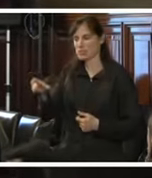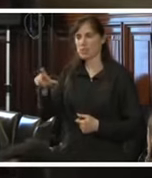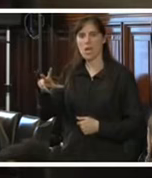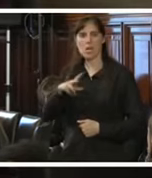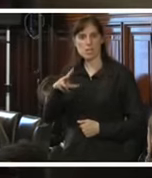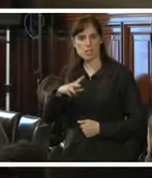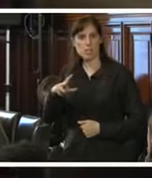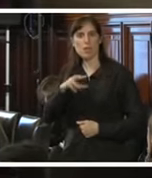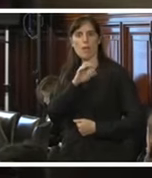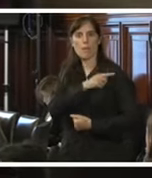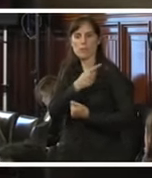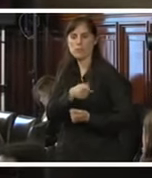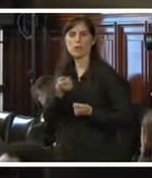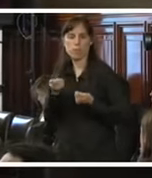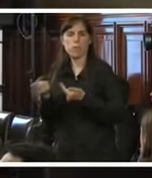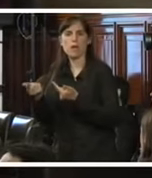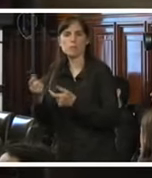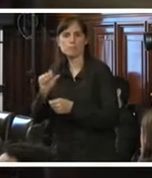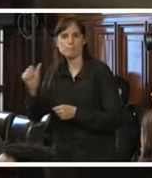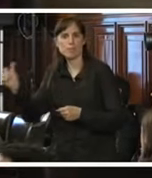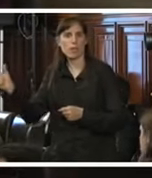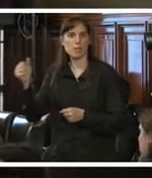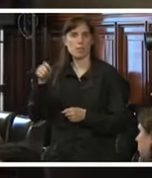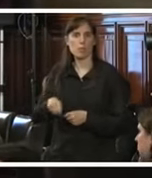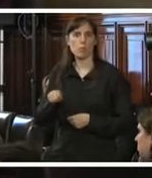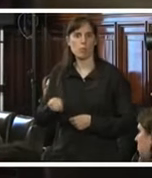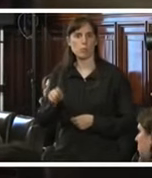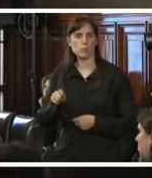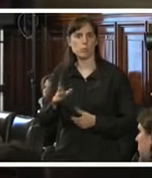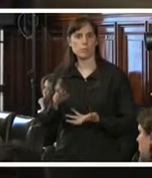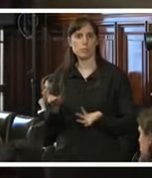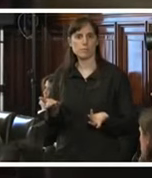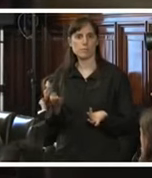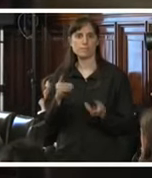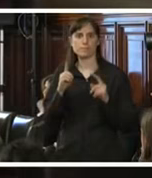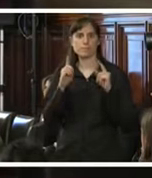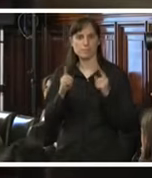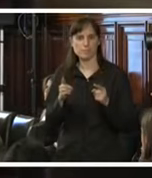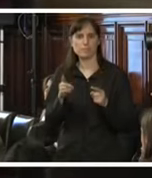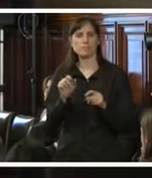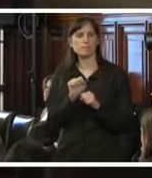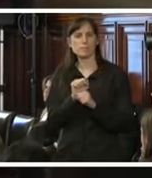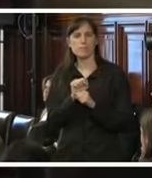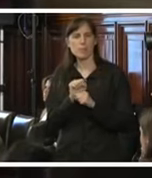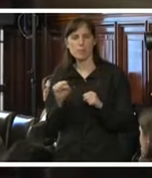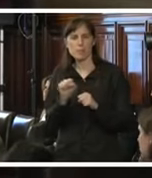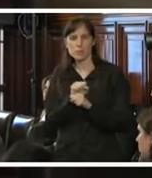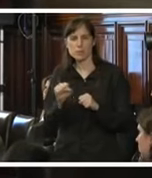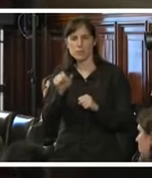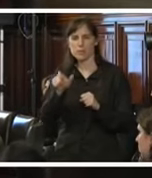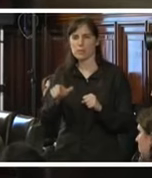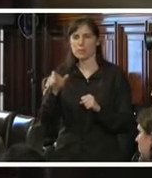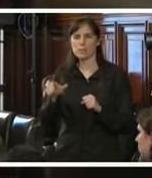evitar que las autoridades encargadas de la persecución penal queden descubiertas en su imposibilidad ante los ojos de una